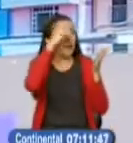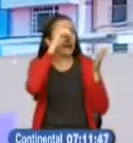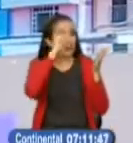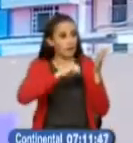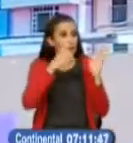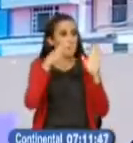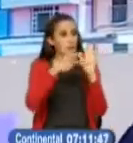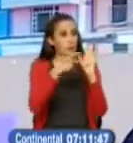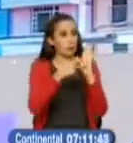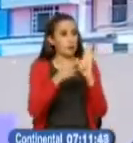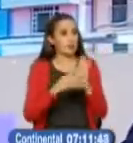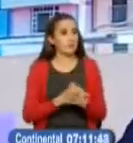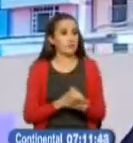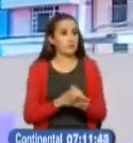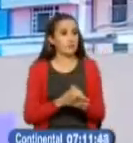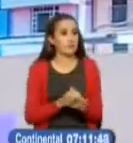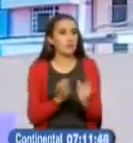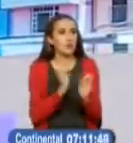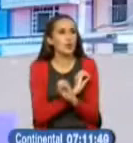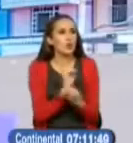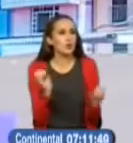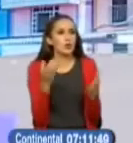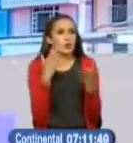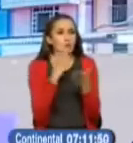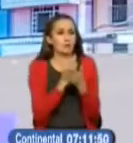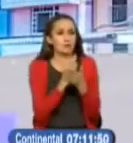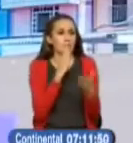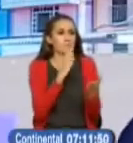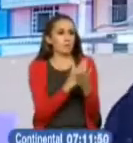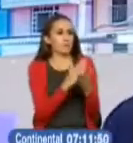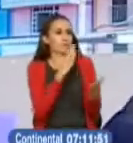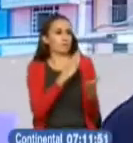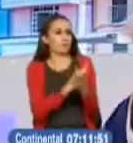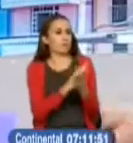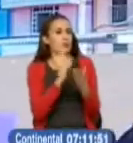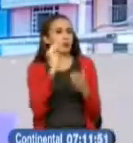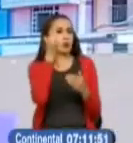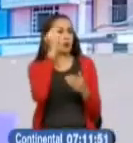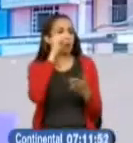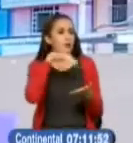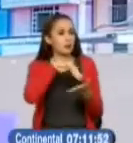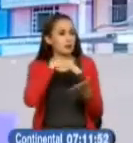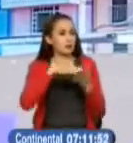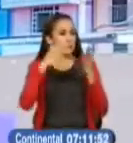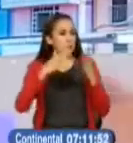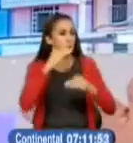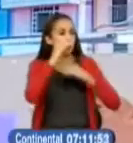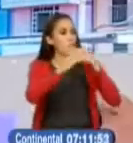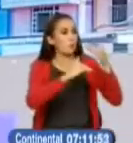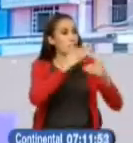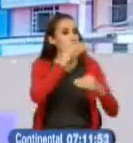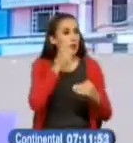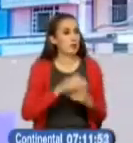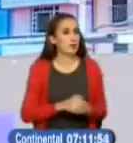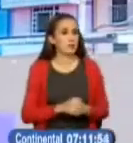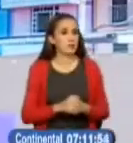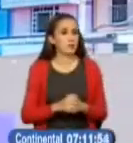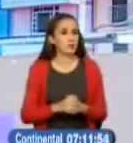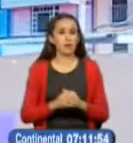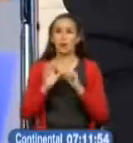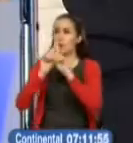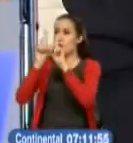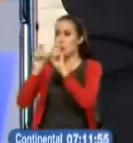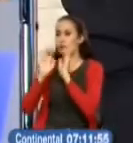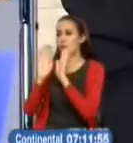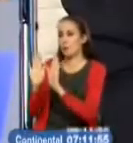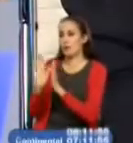acuerdo al puntaje. No existe ningún impedimento para que los chicos puedan ir mejorando su postulación. No existe ningún tipo de impedimento. Un chico